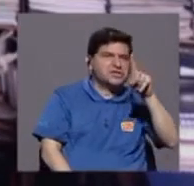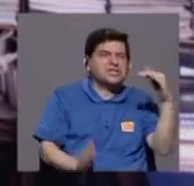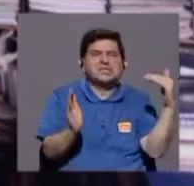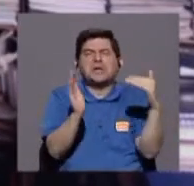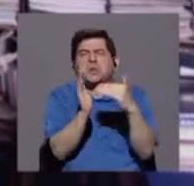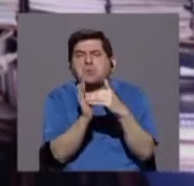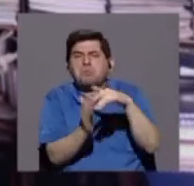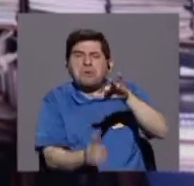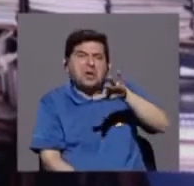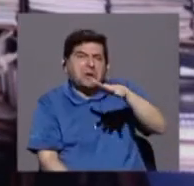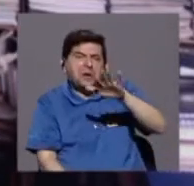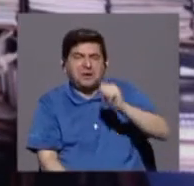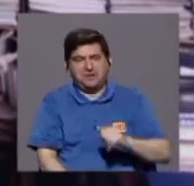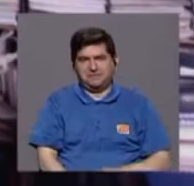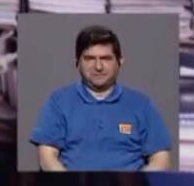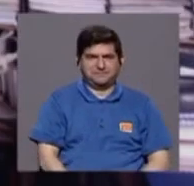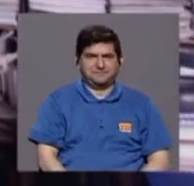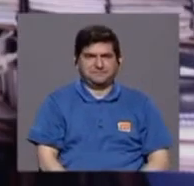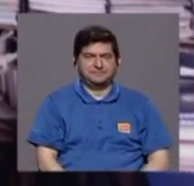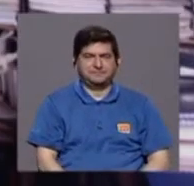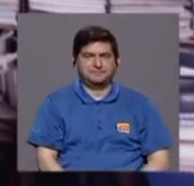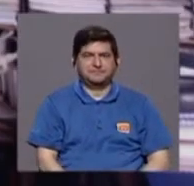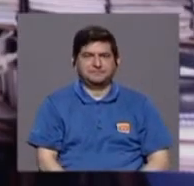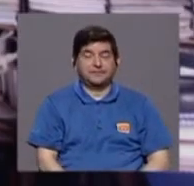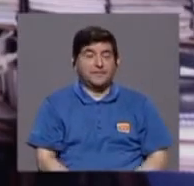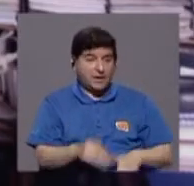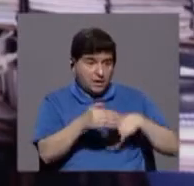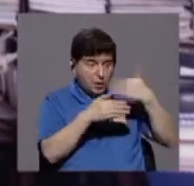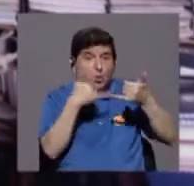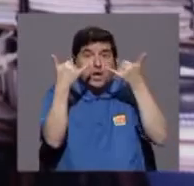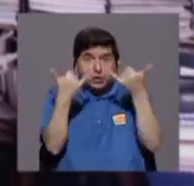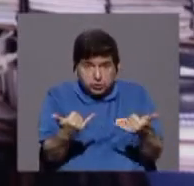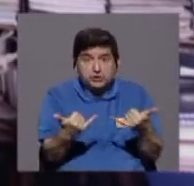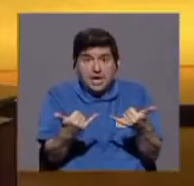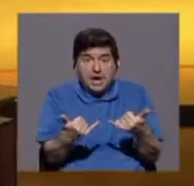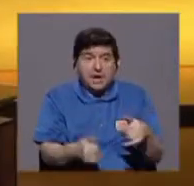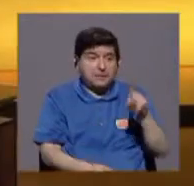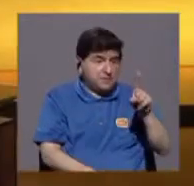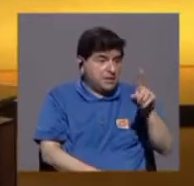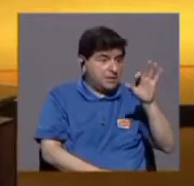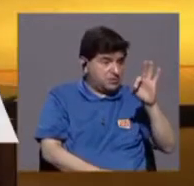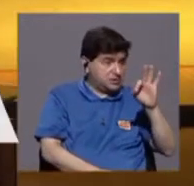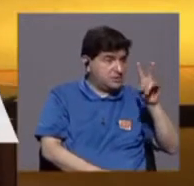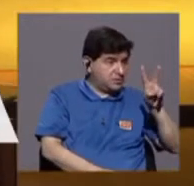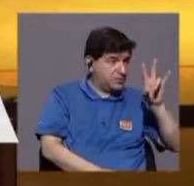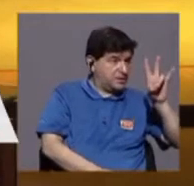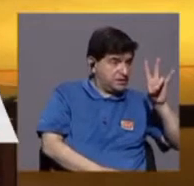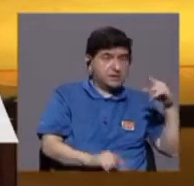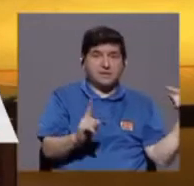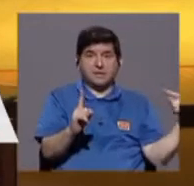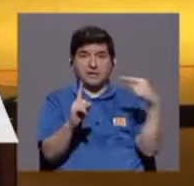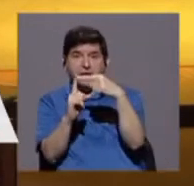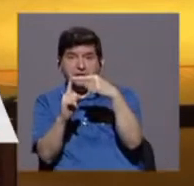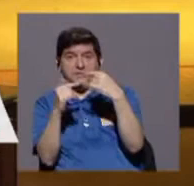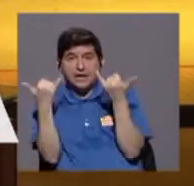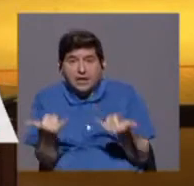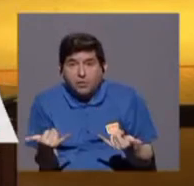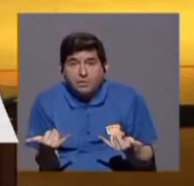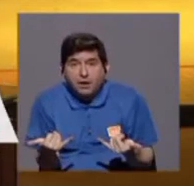471.000, una cosita así, más o menos. Y luego sí, ya de 1927 hasta